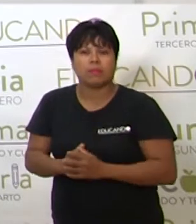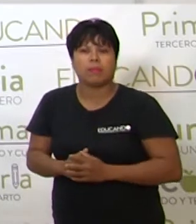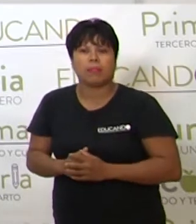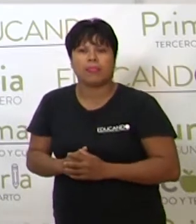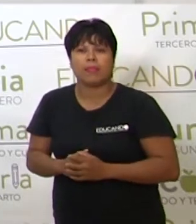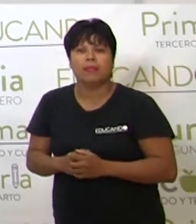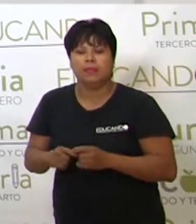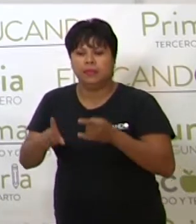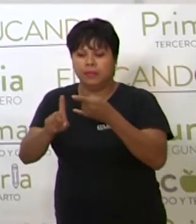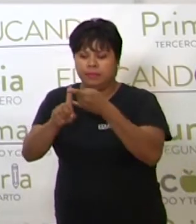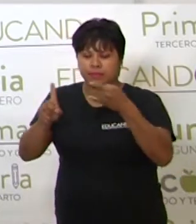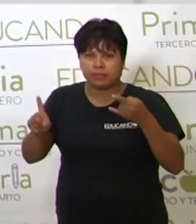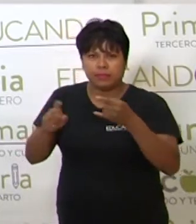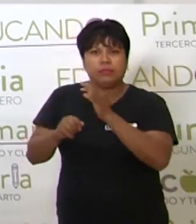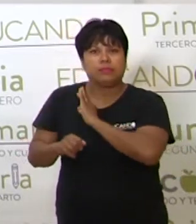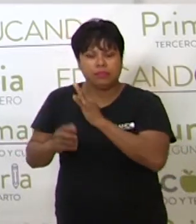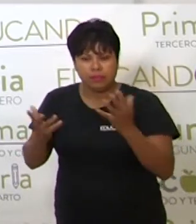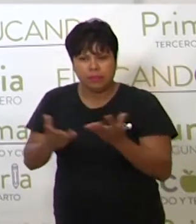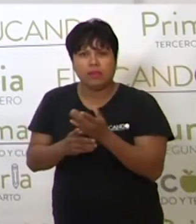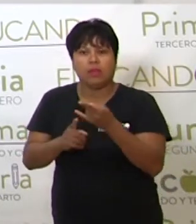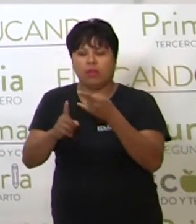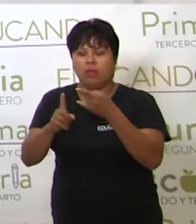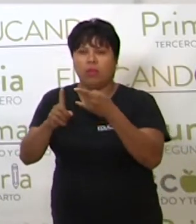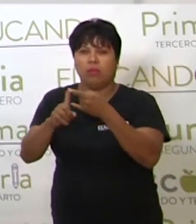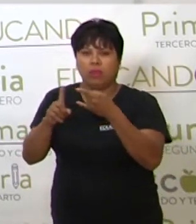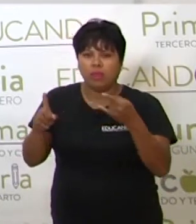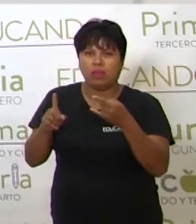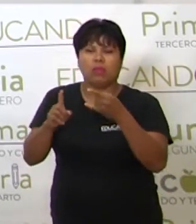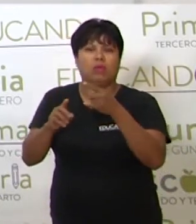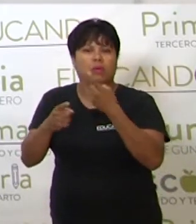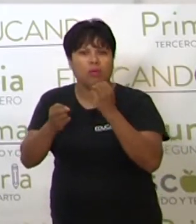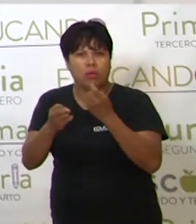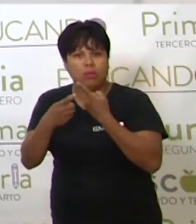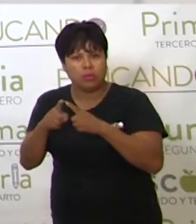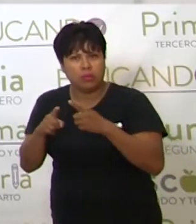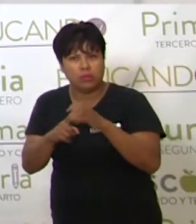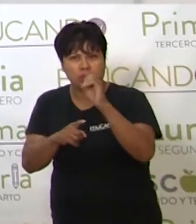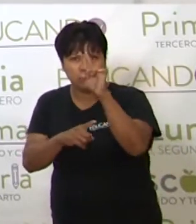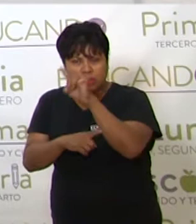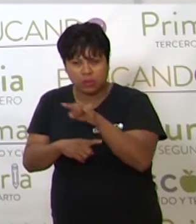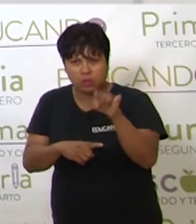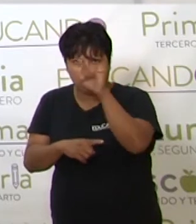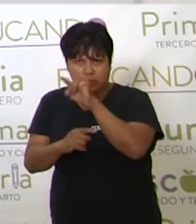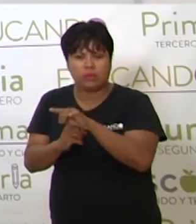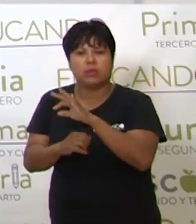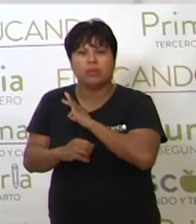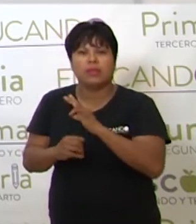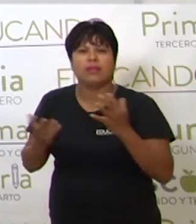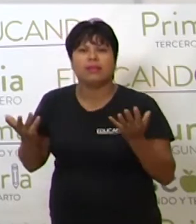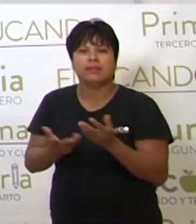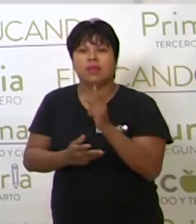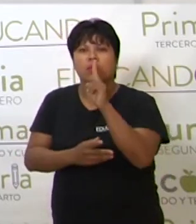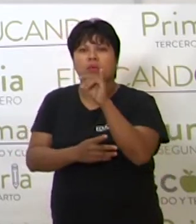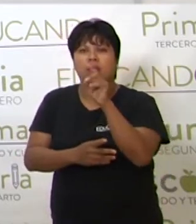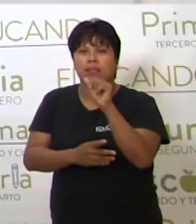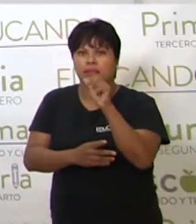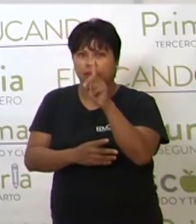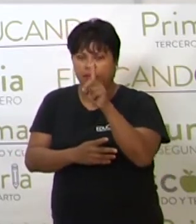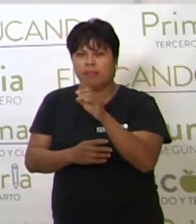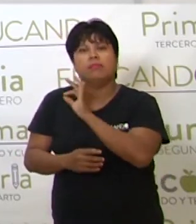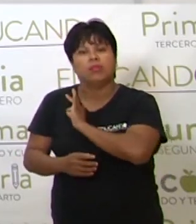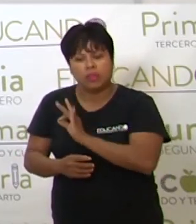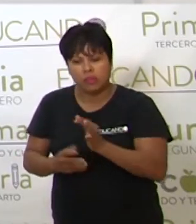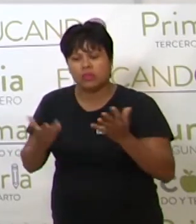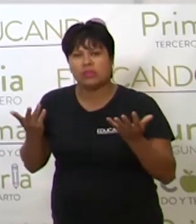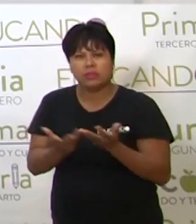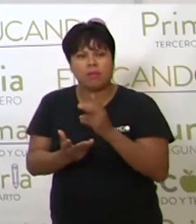rectángulos lo podemos representar con cuadrados también como éste o con círculos que representan una unidad también lo podemos